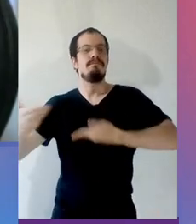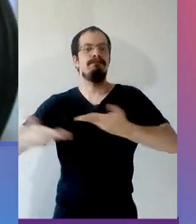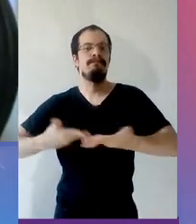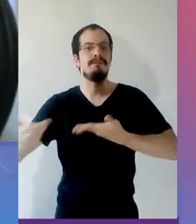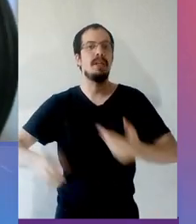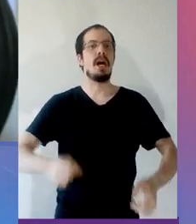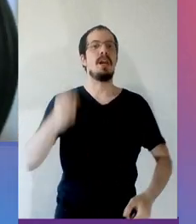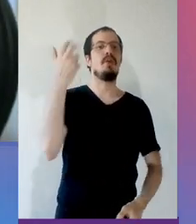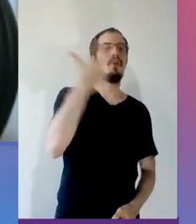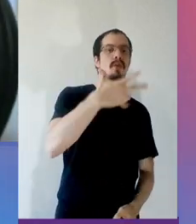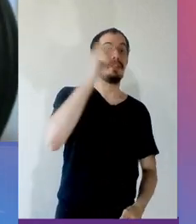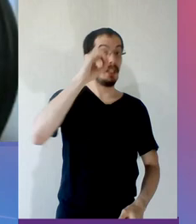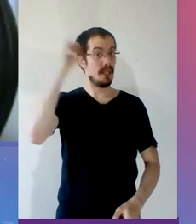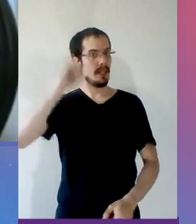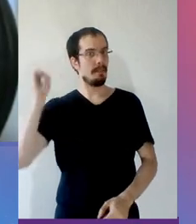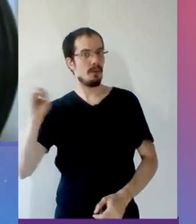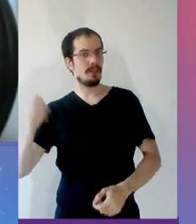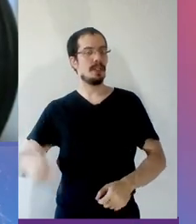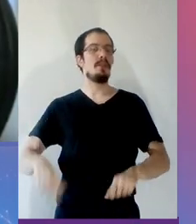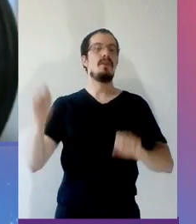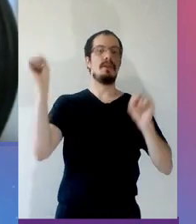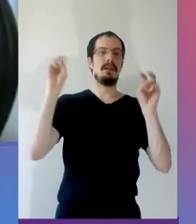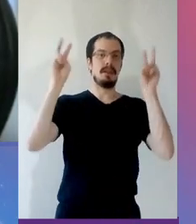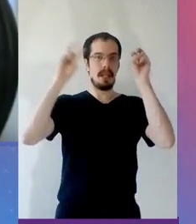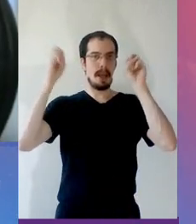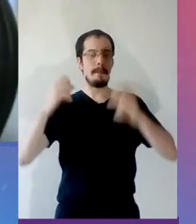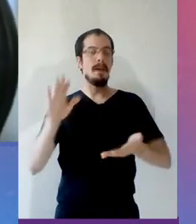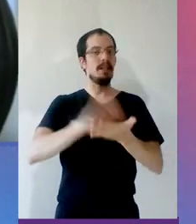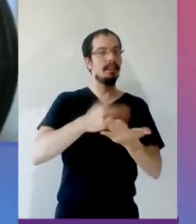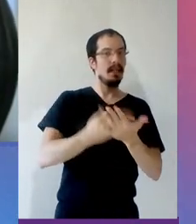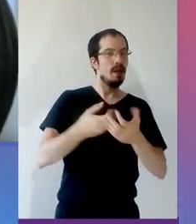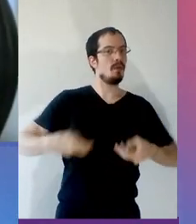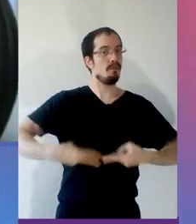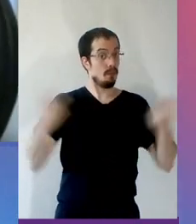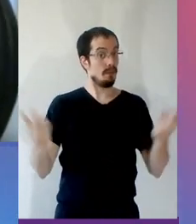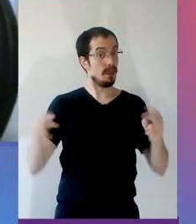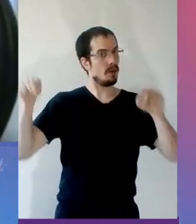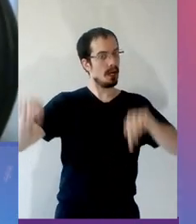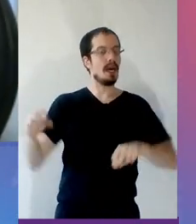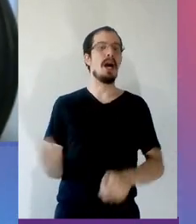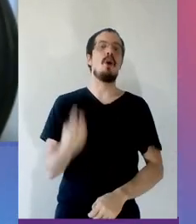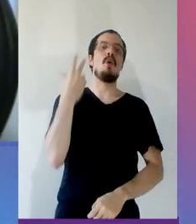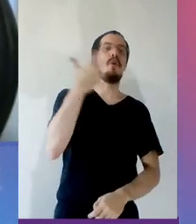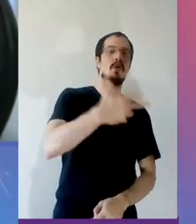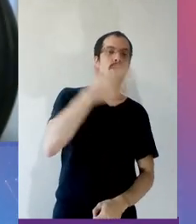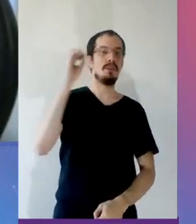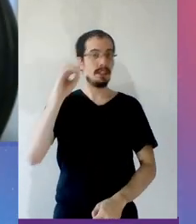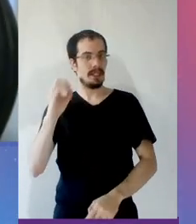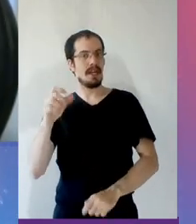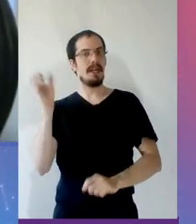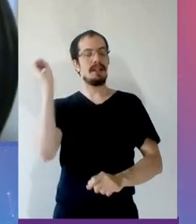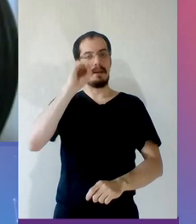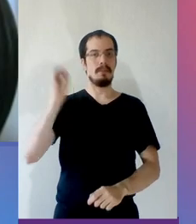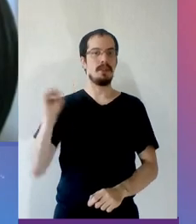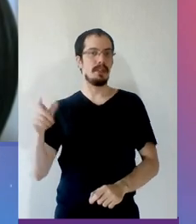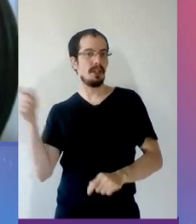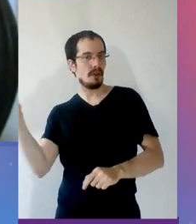el 80% de los partos y de los nacimientos y de los recién nacidos de Chile, se han